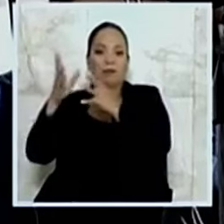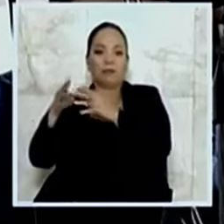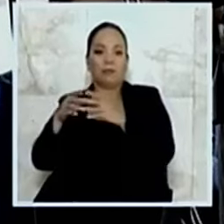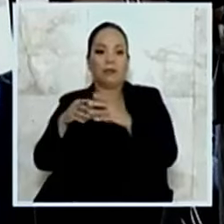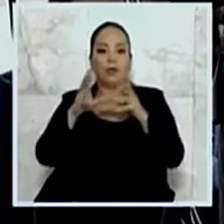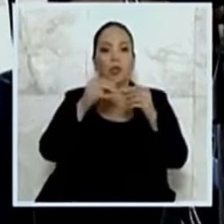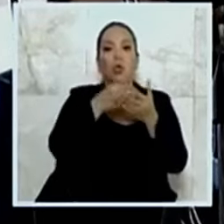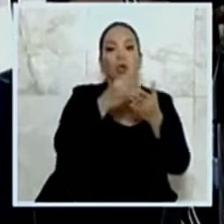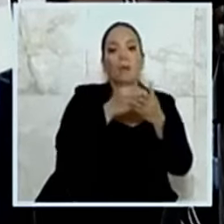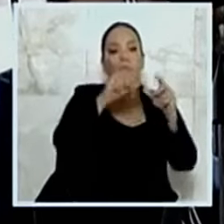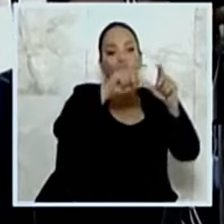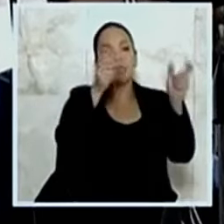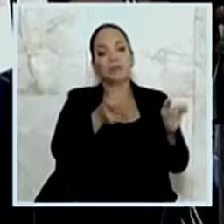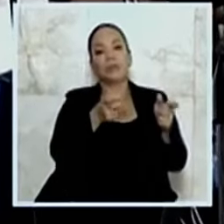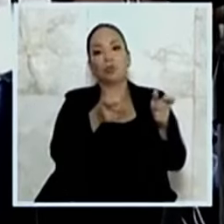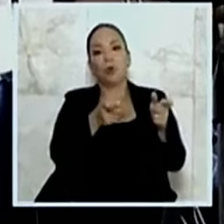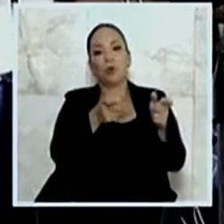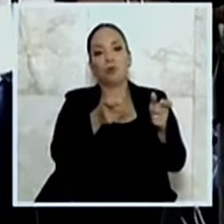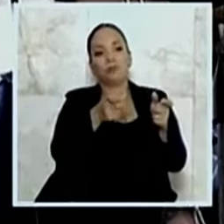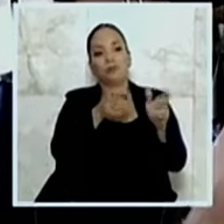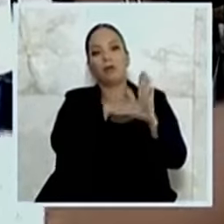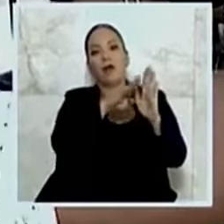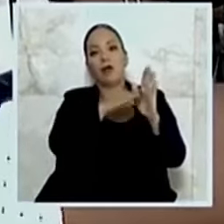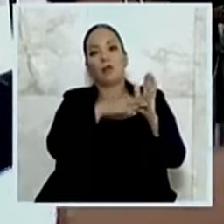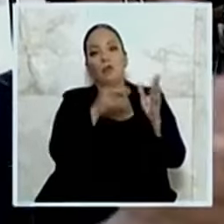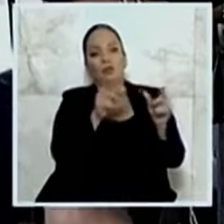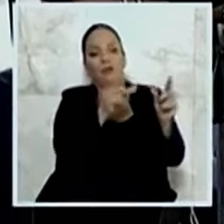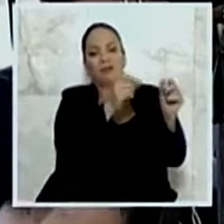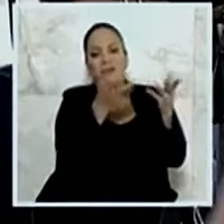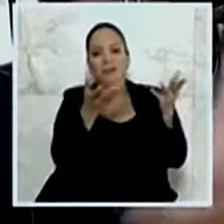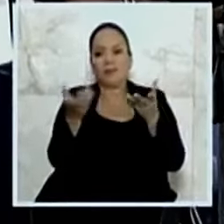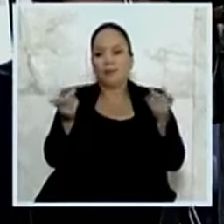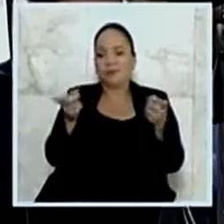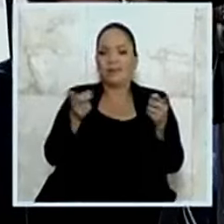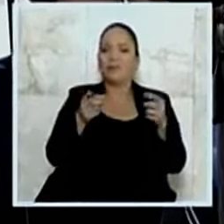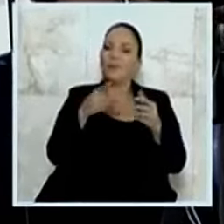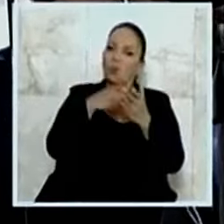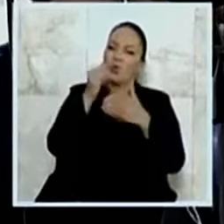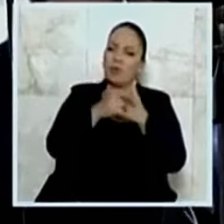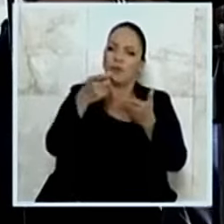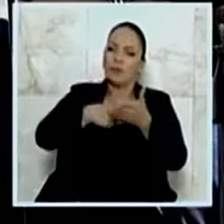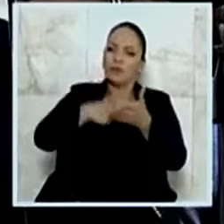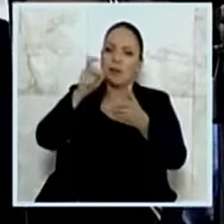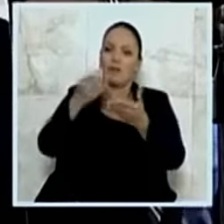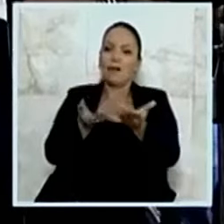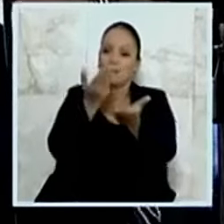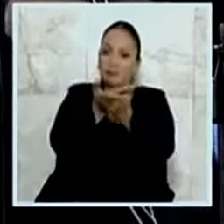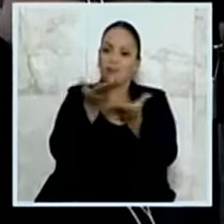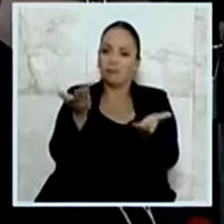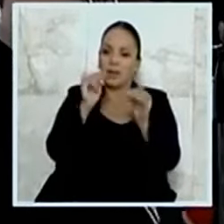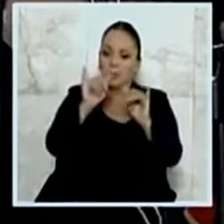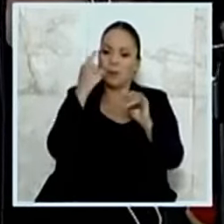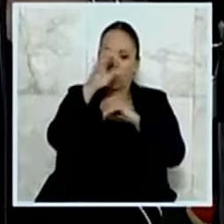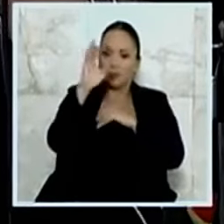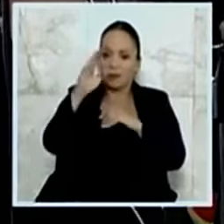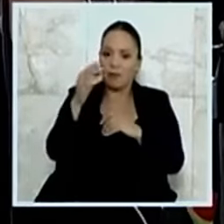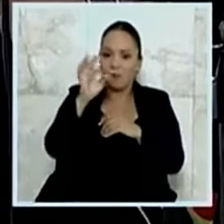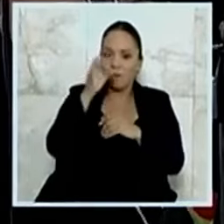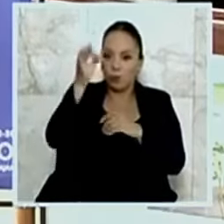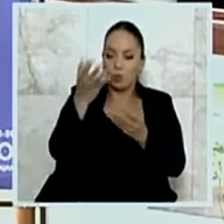entre el yogur griego, que no tiene azúcar, y irse a comer un pedazo de salchichón que está lleno de cancerígenos, es un